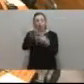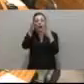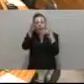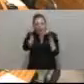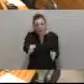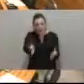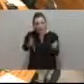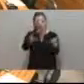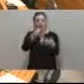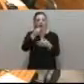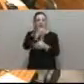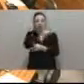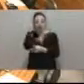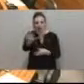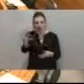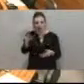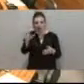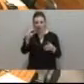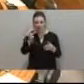la mejor.